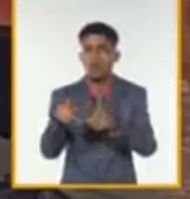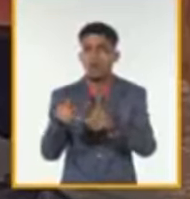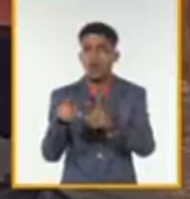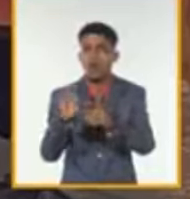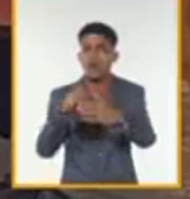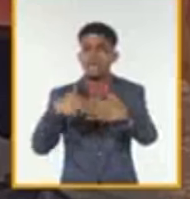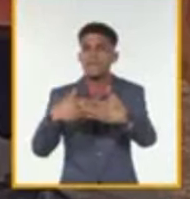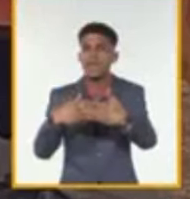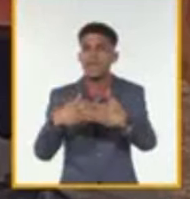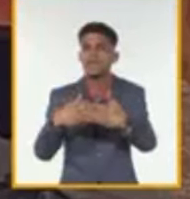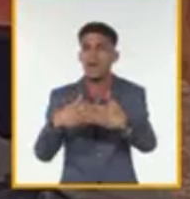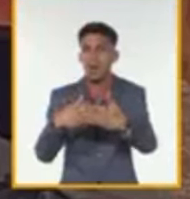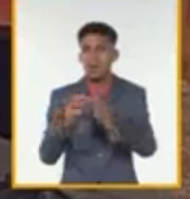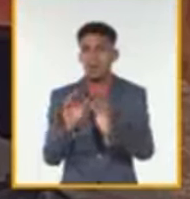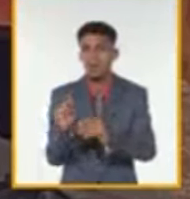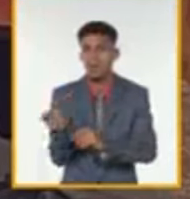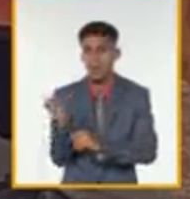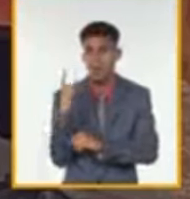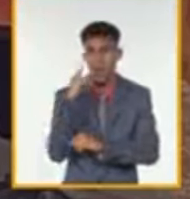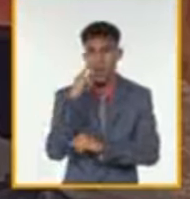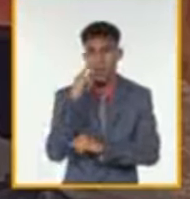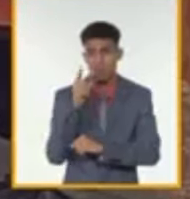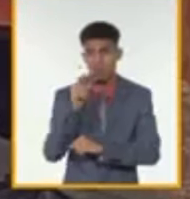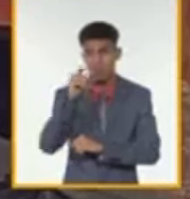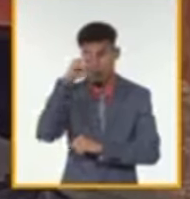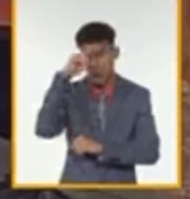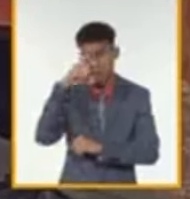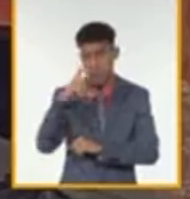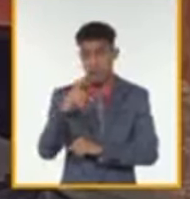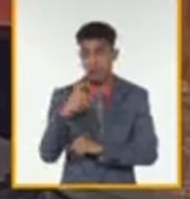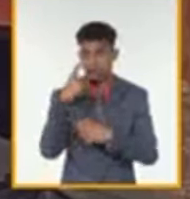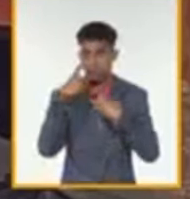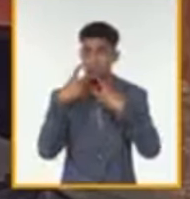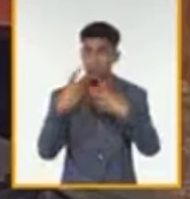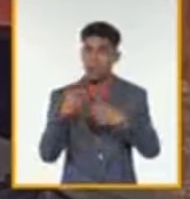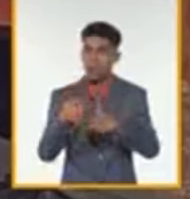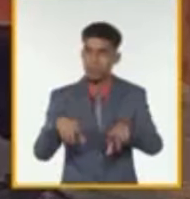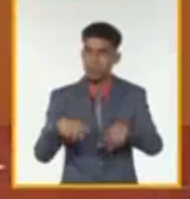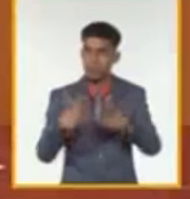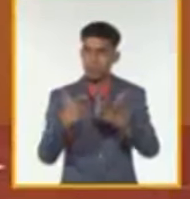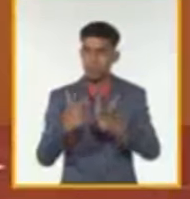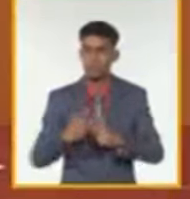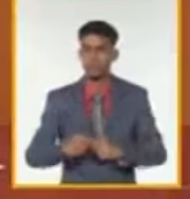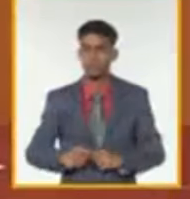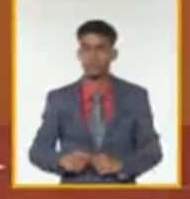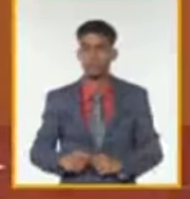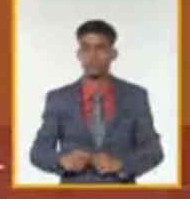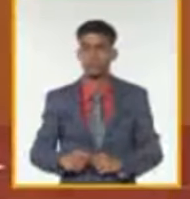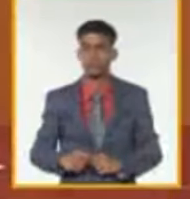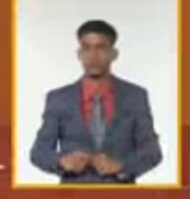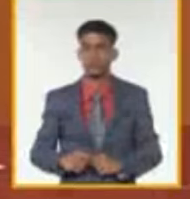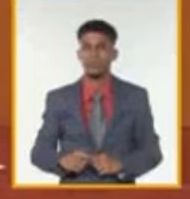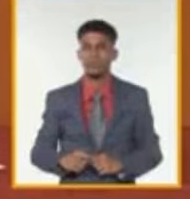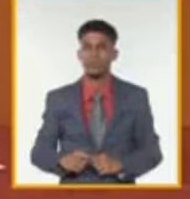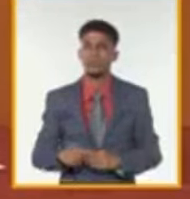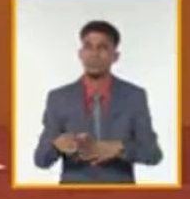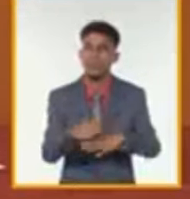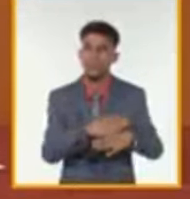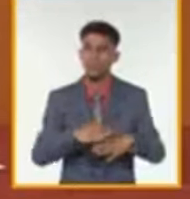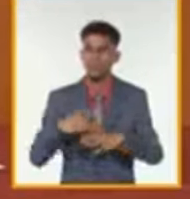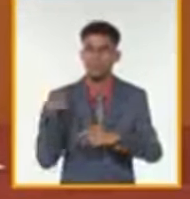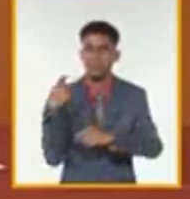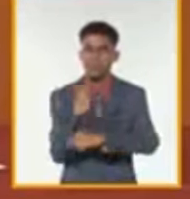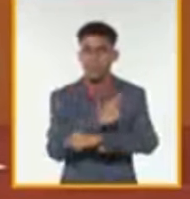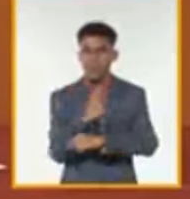provincial de acá de Villa Clara todo un emblema también de la radio en Cuba y donde han salido grandes maestros